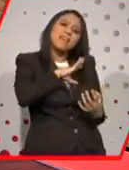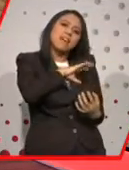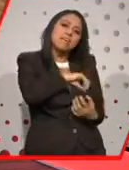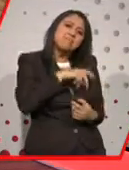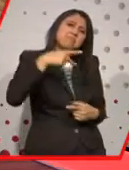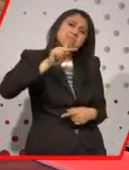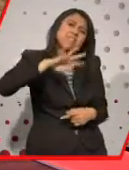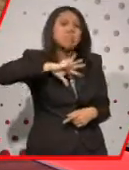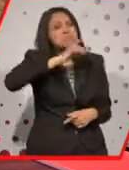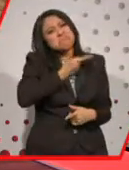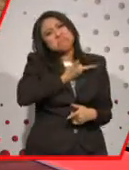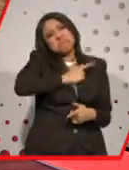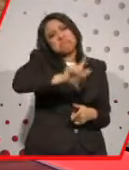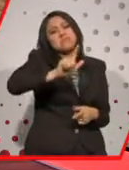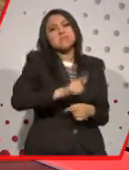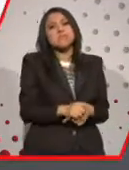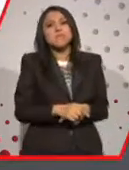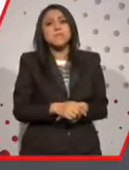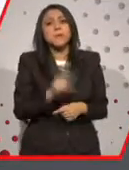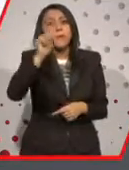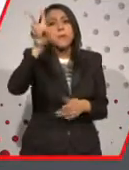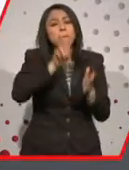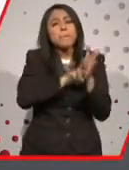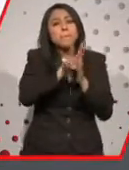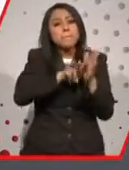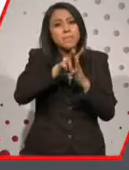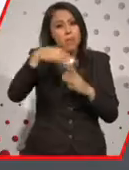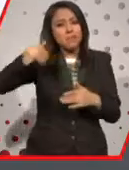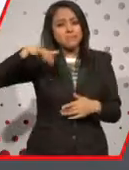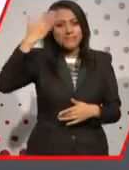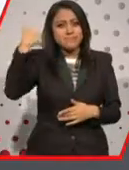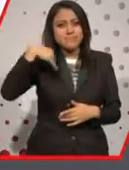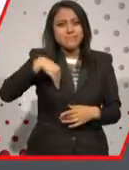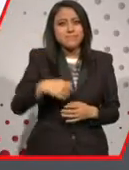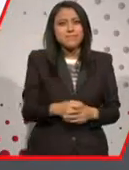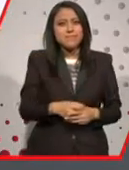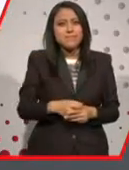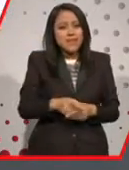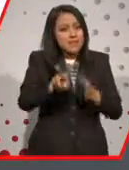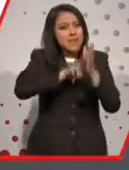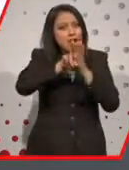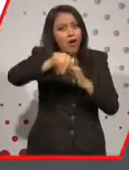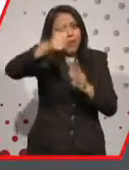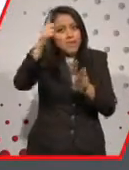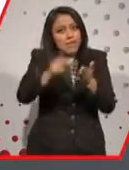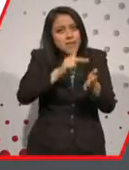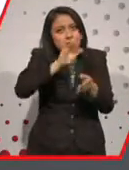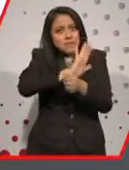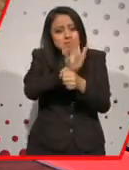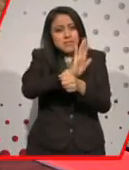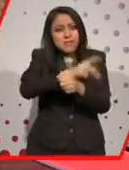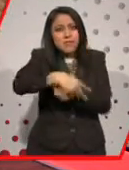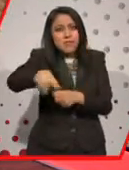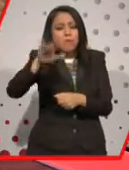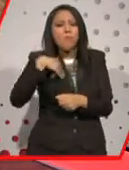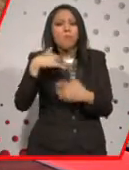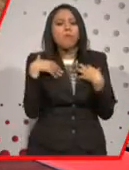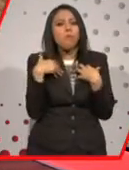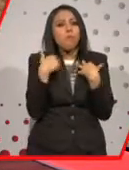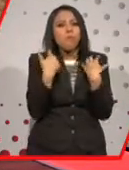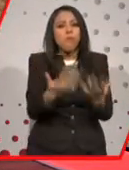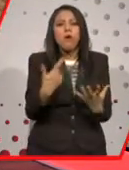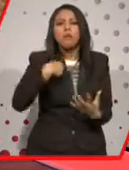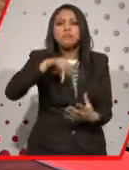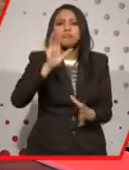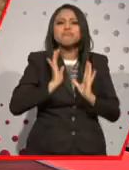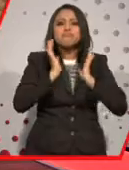Sí, sí, sí. Hay películas que hoy he visto y las dejas, las tildas de, bien, ahí quedó. Sí, claro. La vuelves a ver y dices, wow. Es cierto. Qué maravilla. Y en